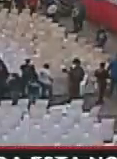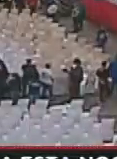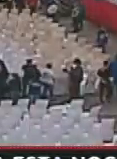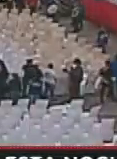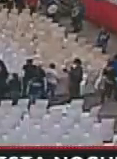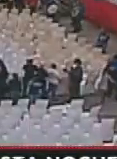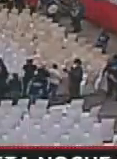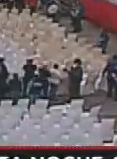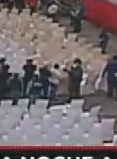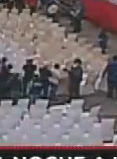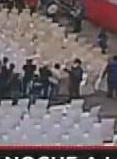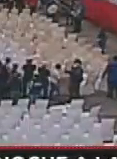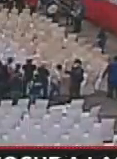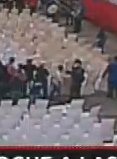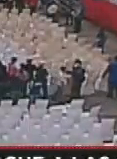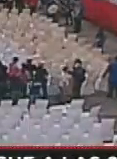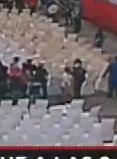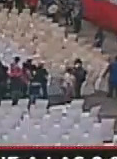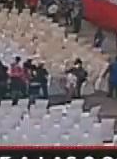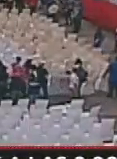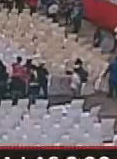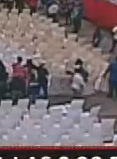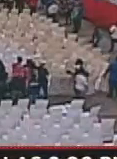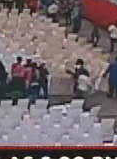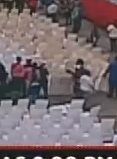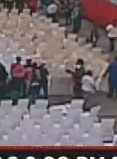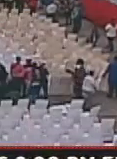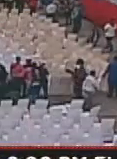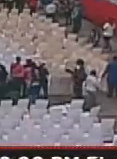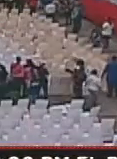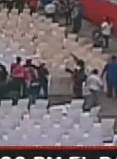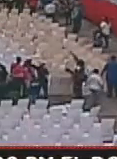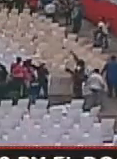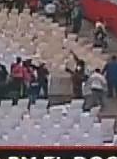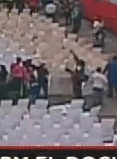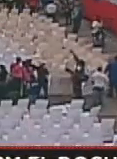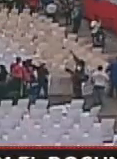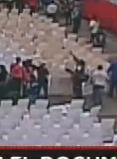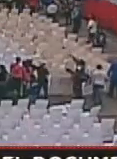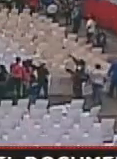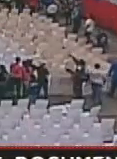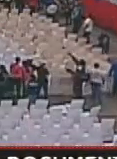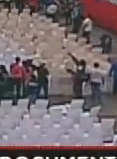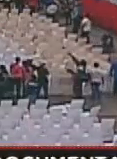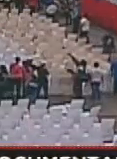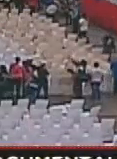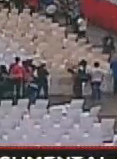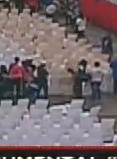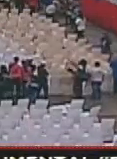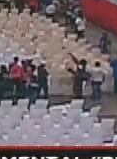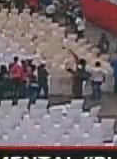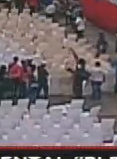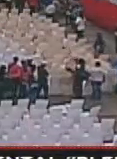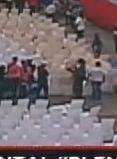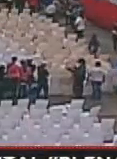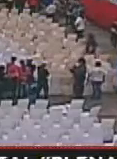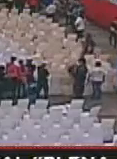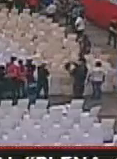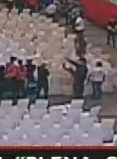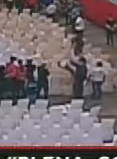pedagogía, también exhortaba el presidente Nicolás Maduro Moros, sobre todo en esta nueva era, en